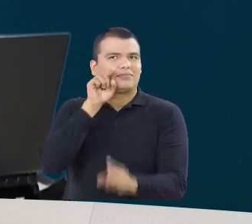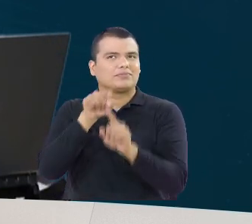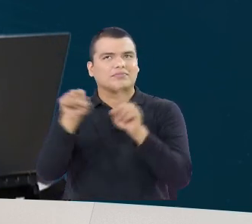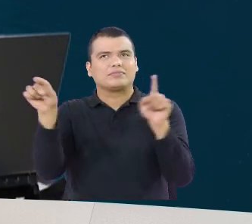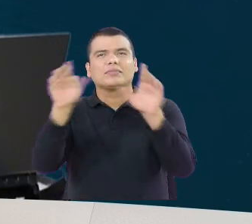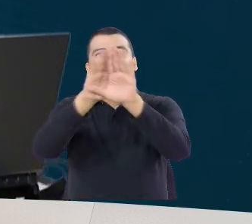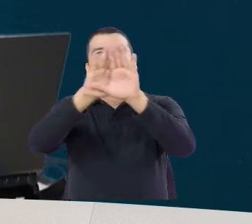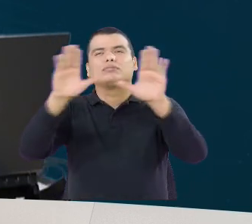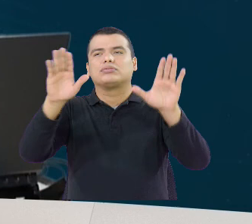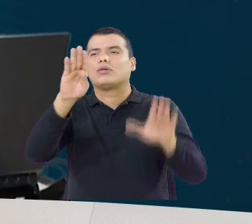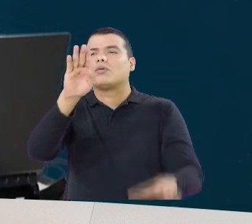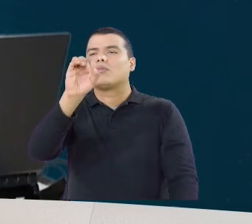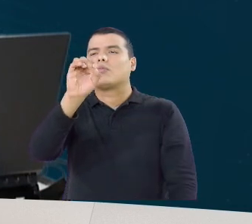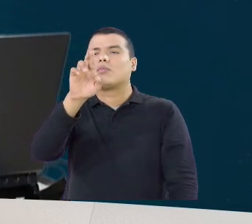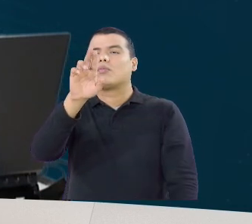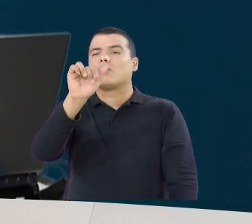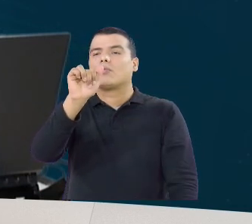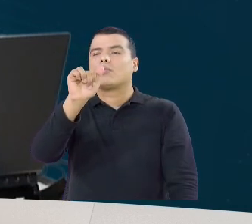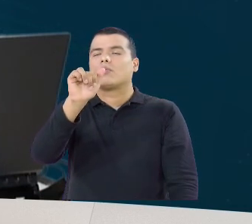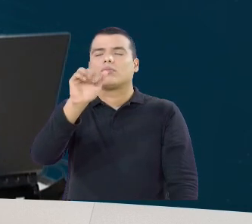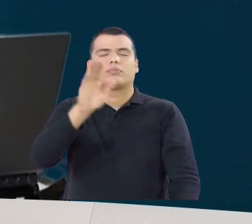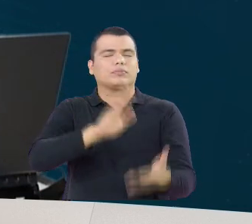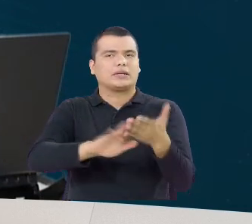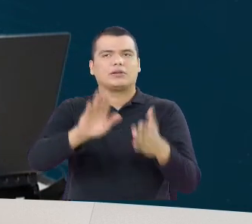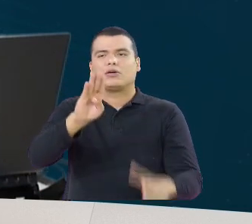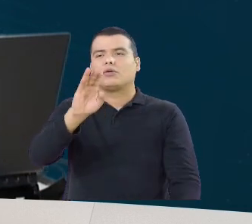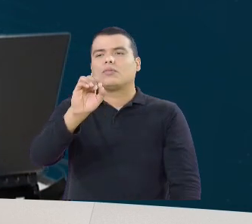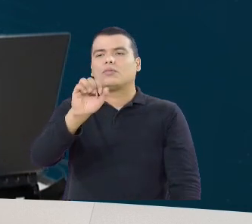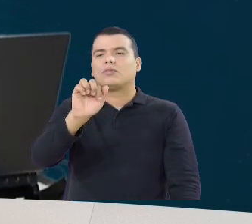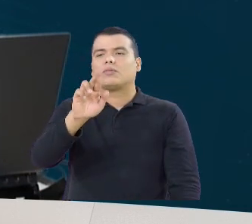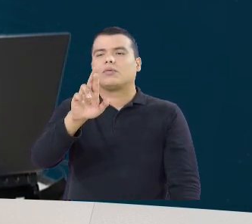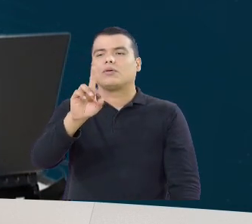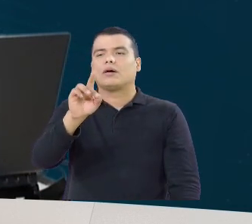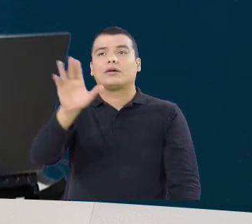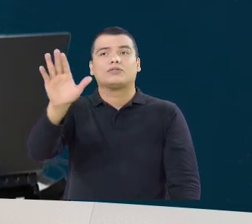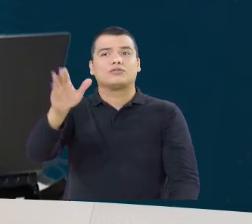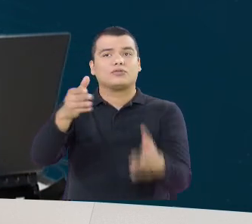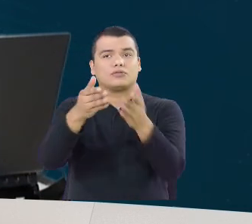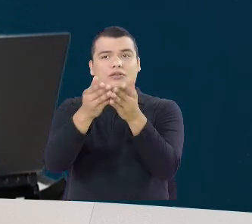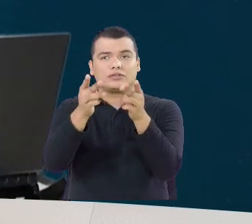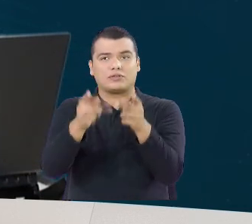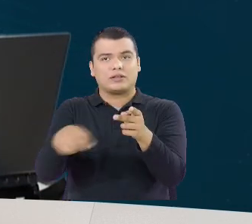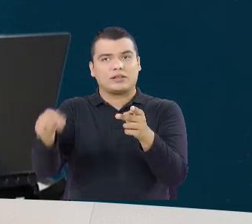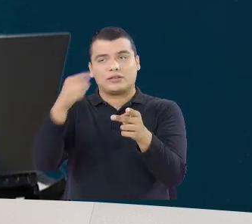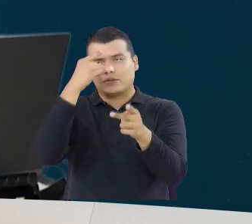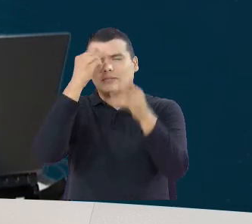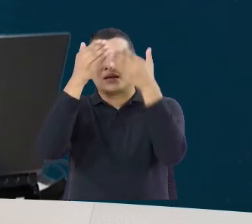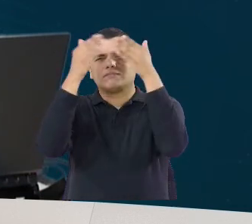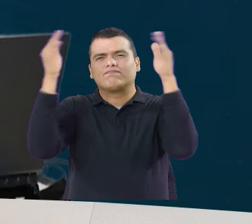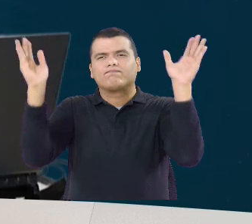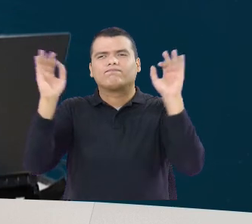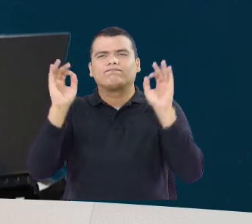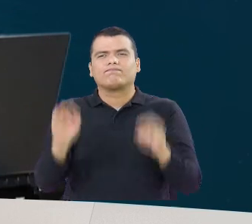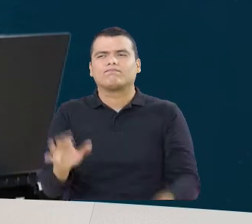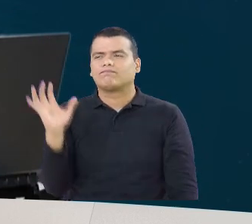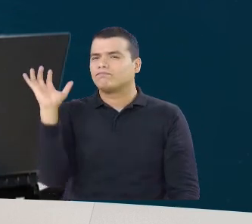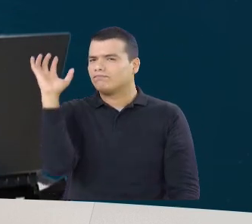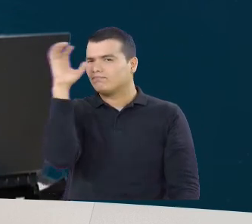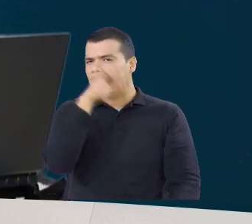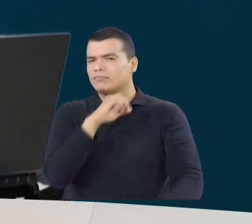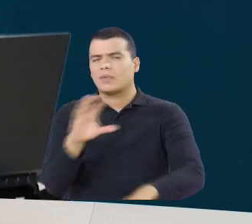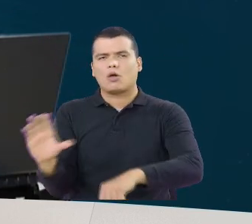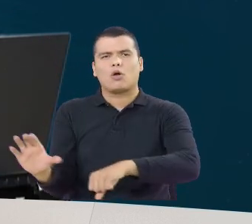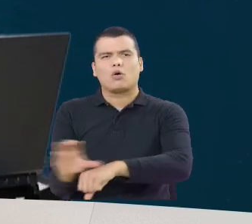la mente de los estudiantes para que vean que lo que ellos utilizan, como son los